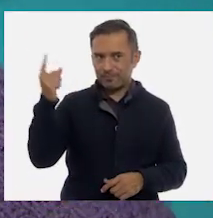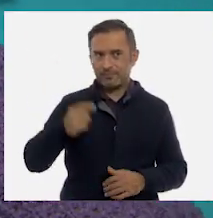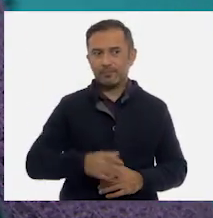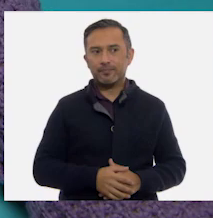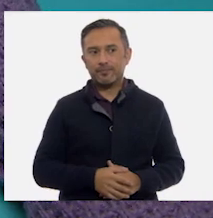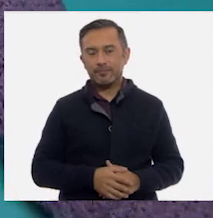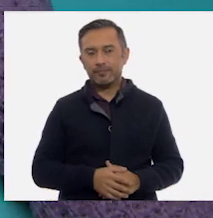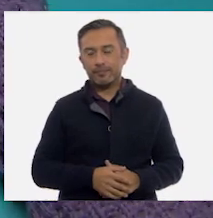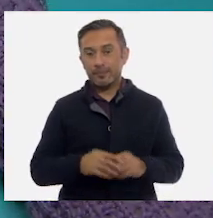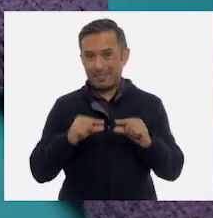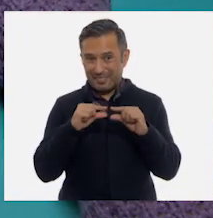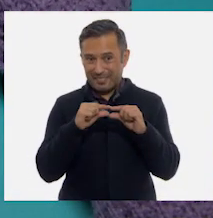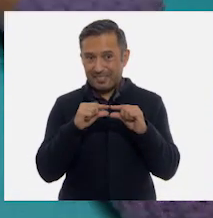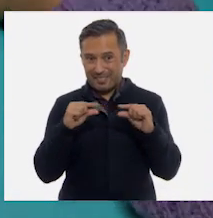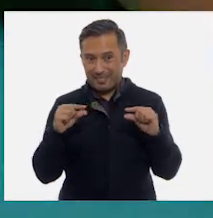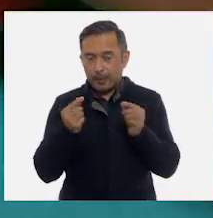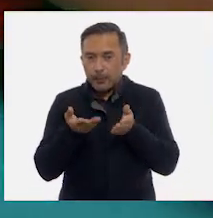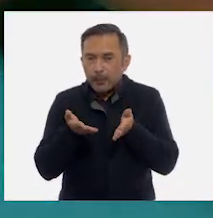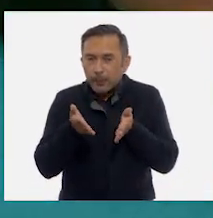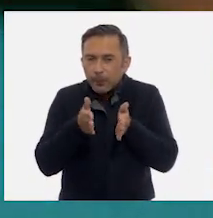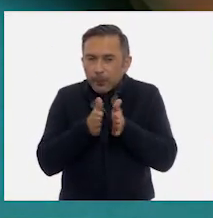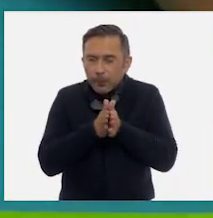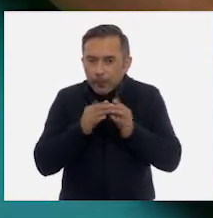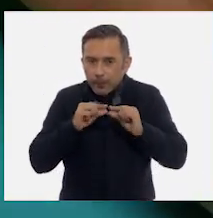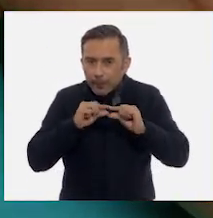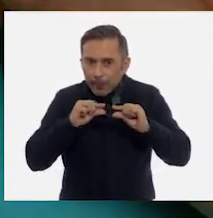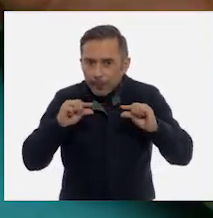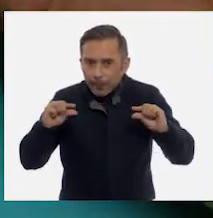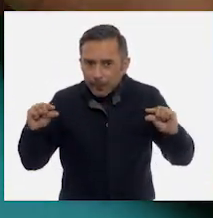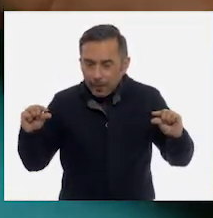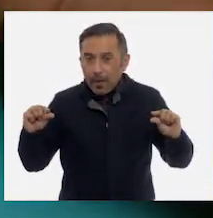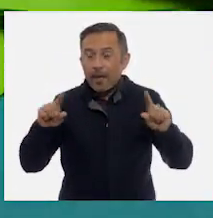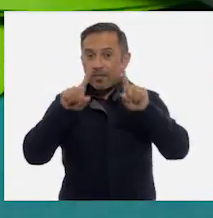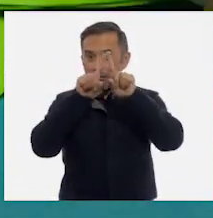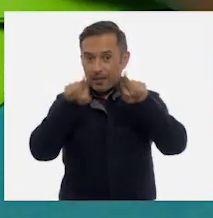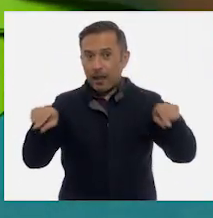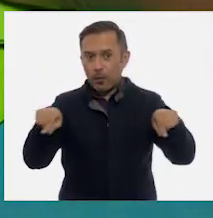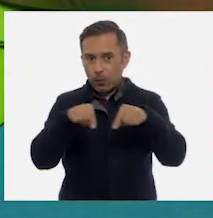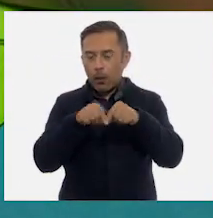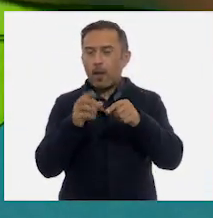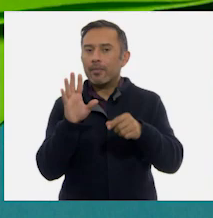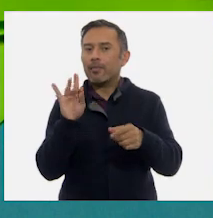Dobla la tira a la mitad y pégala en el triángulo de esta forma.